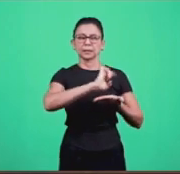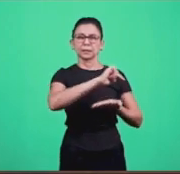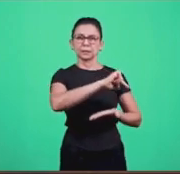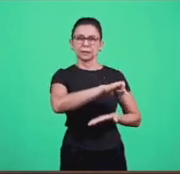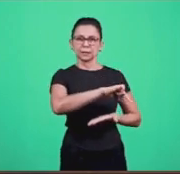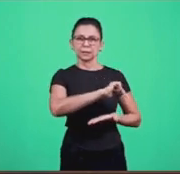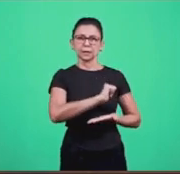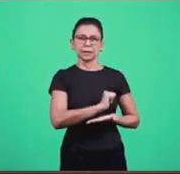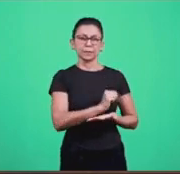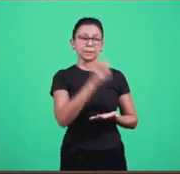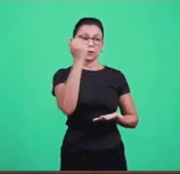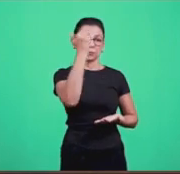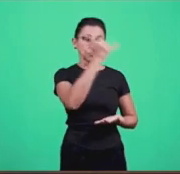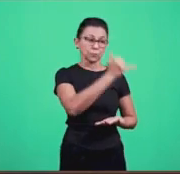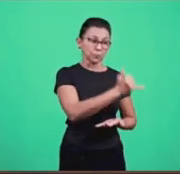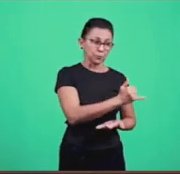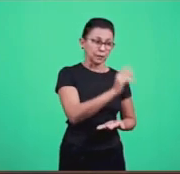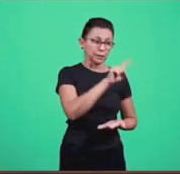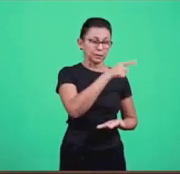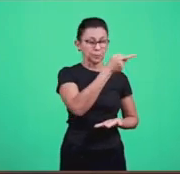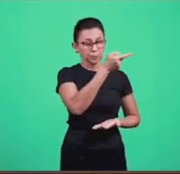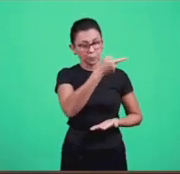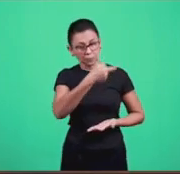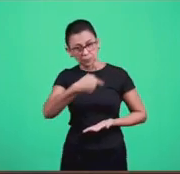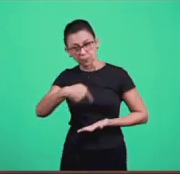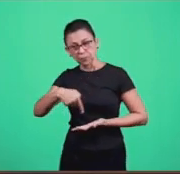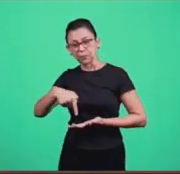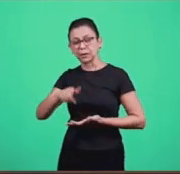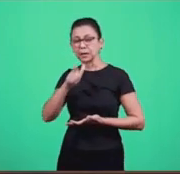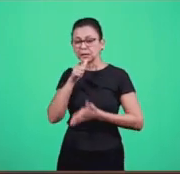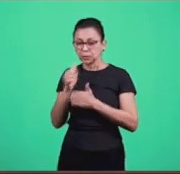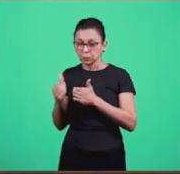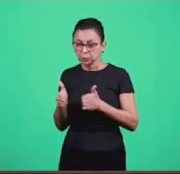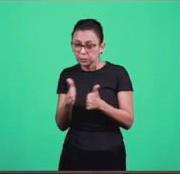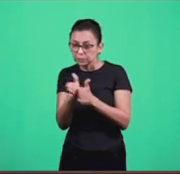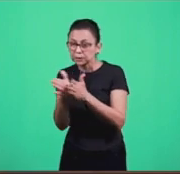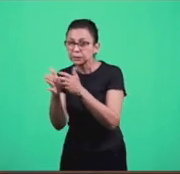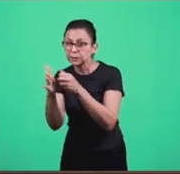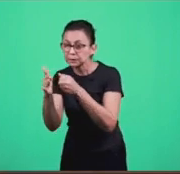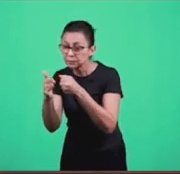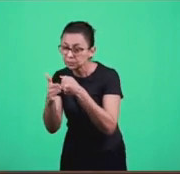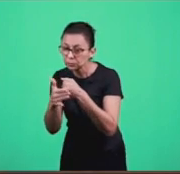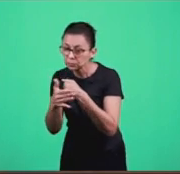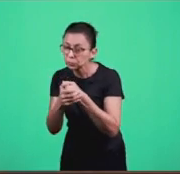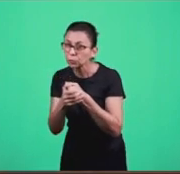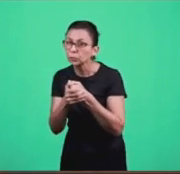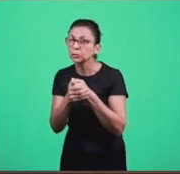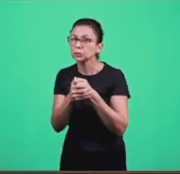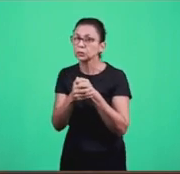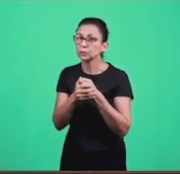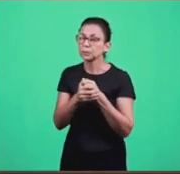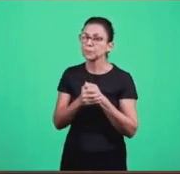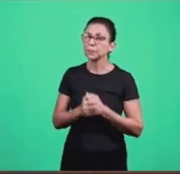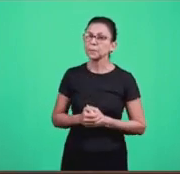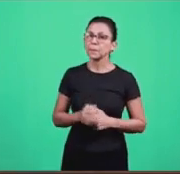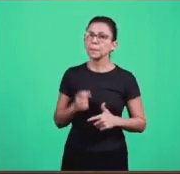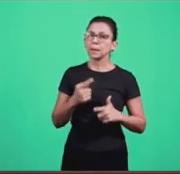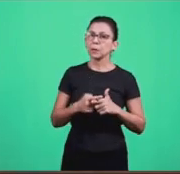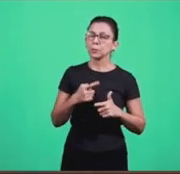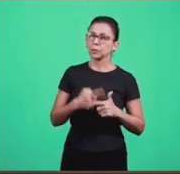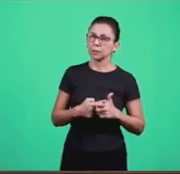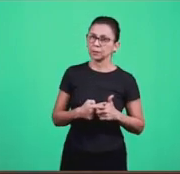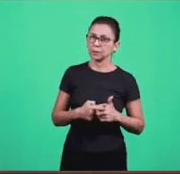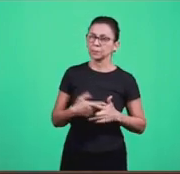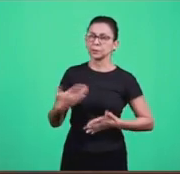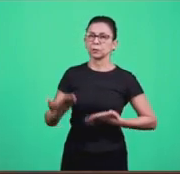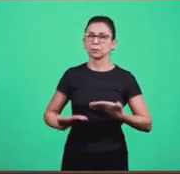el Señor también mandó que Elías después de eso se escondiese en el arroyo de Querit. Porque el siervo del Señor, cuando